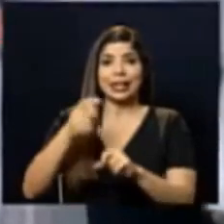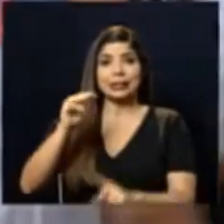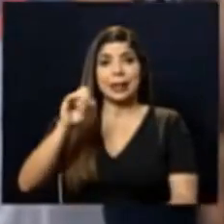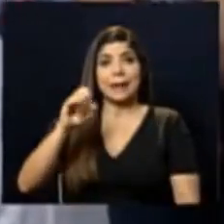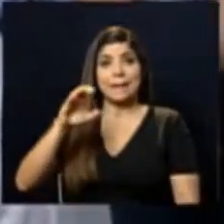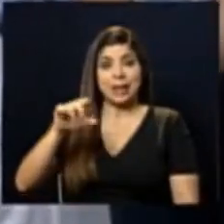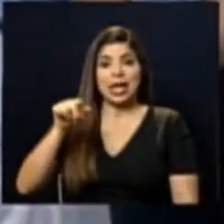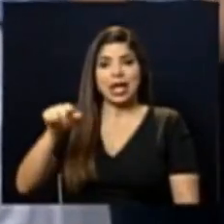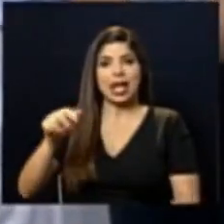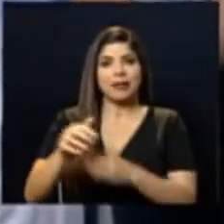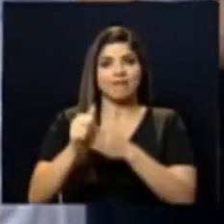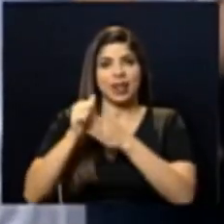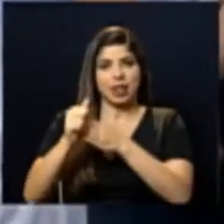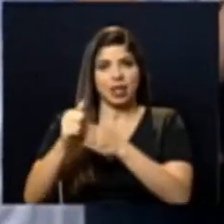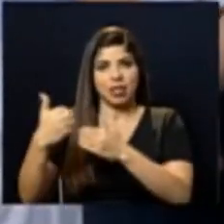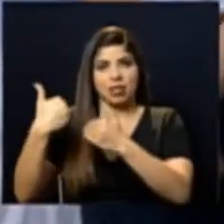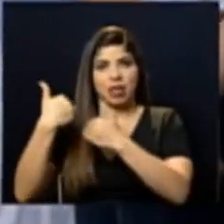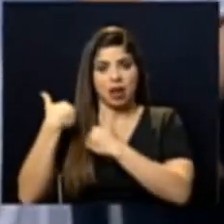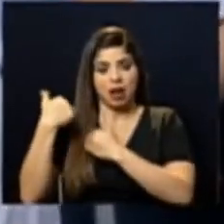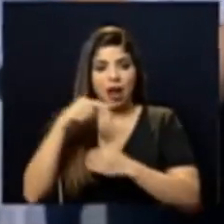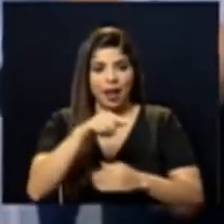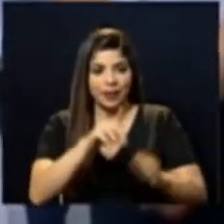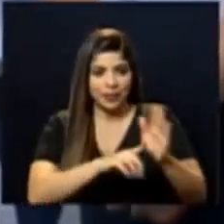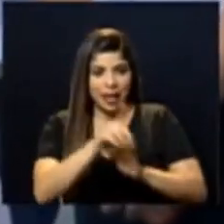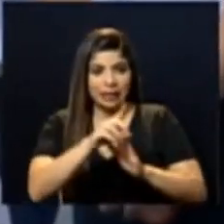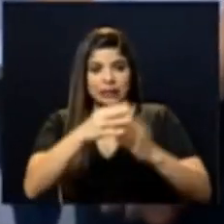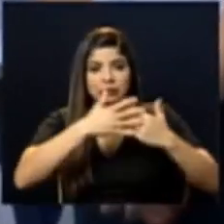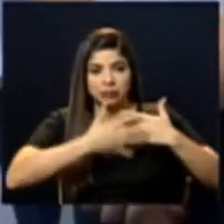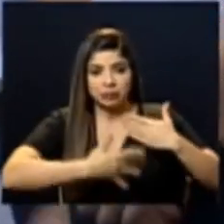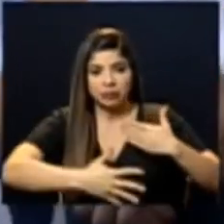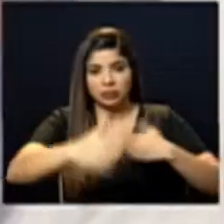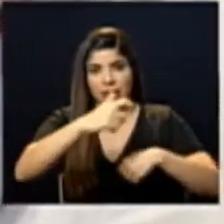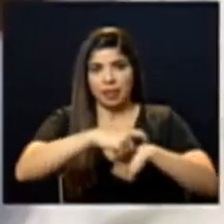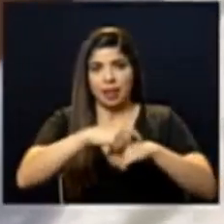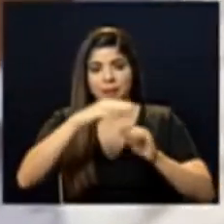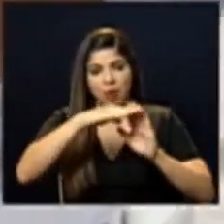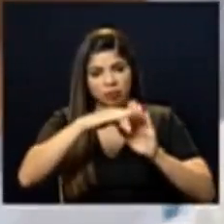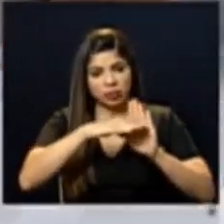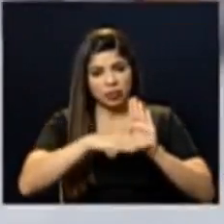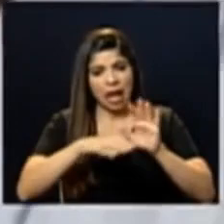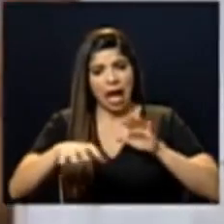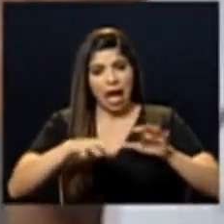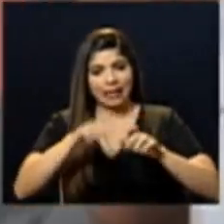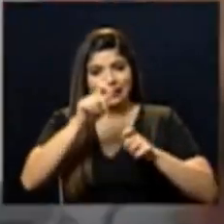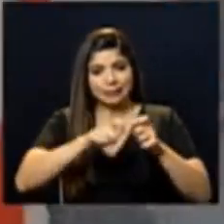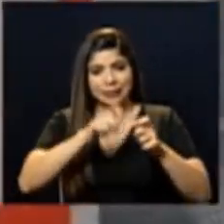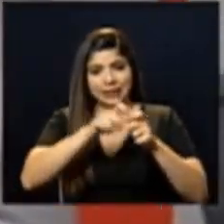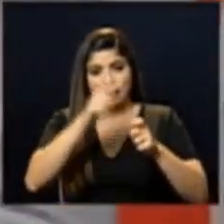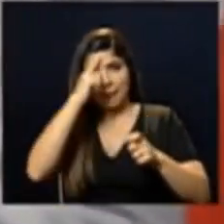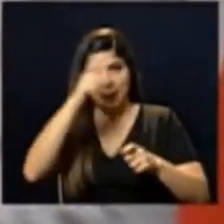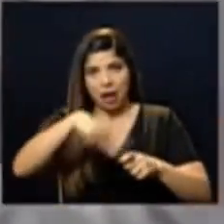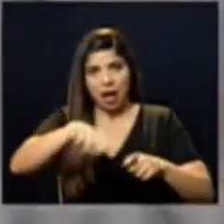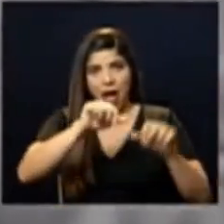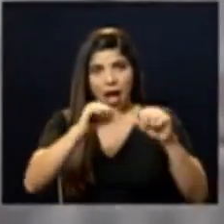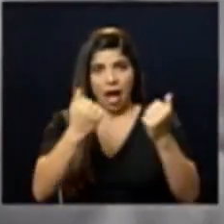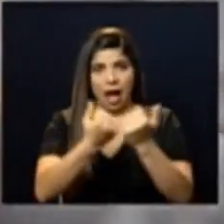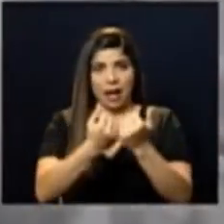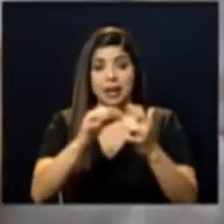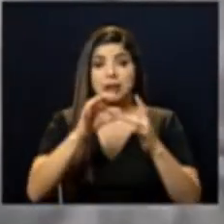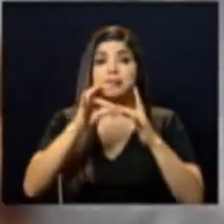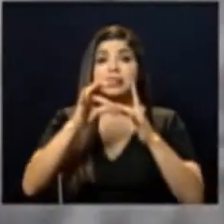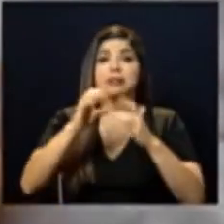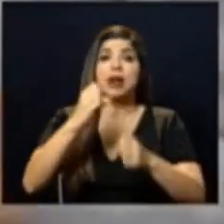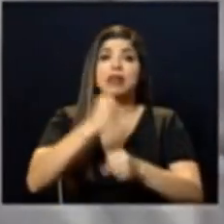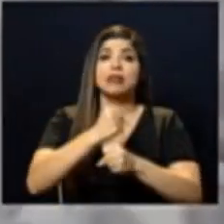su desarrollo con una visión de largo plazo y acciones concretas para la región. Las principales